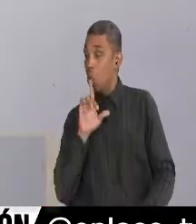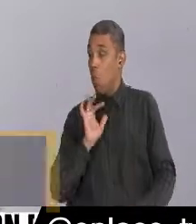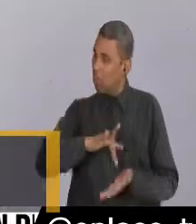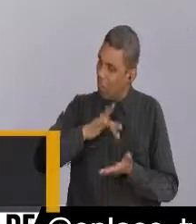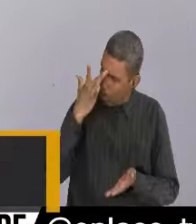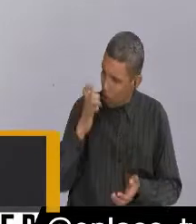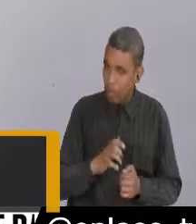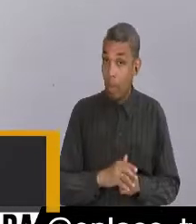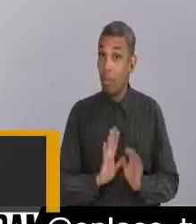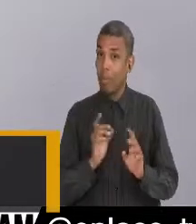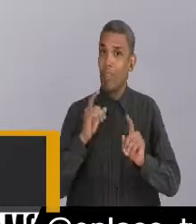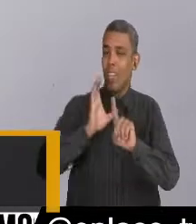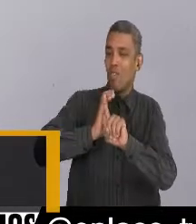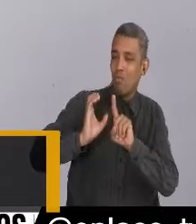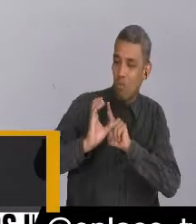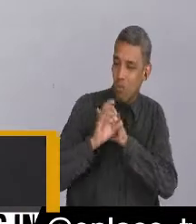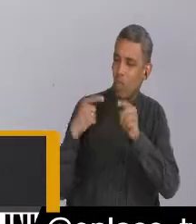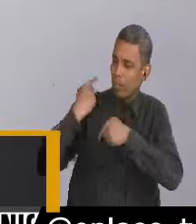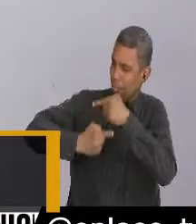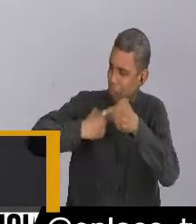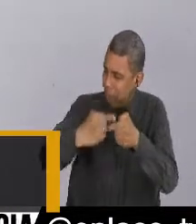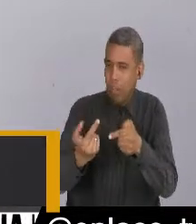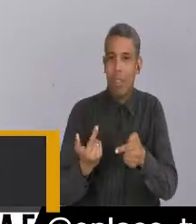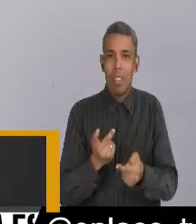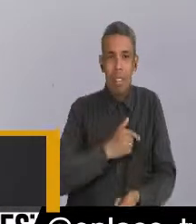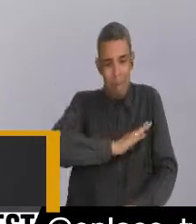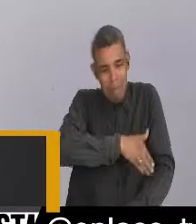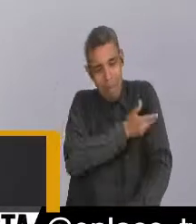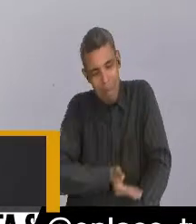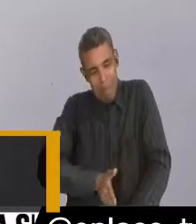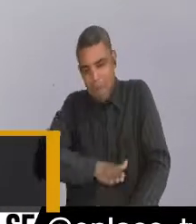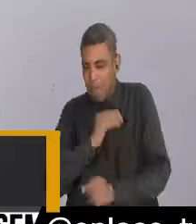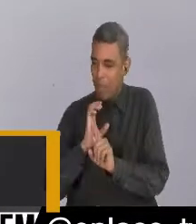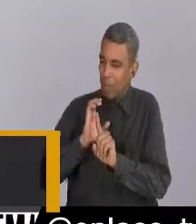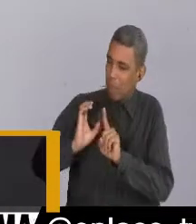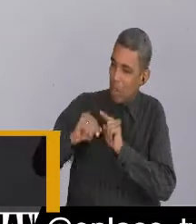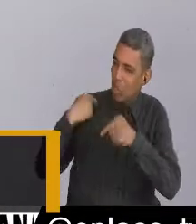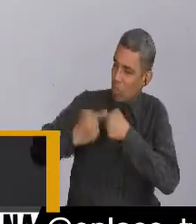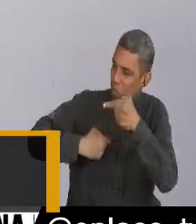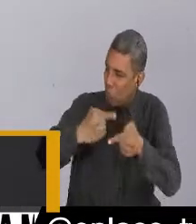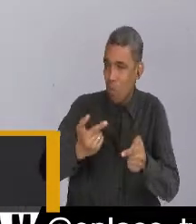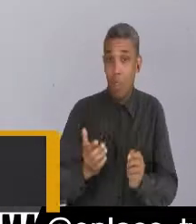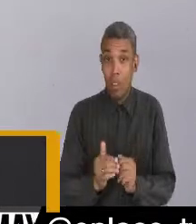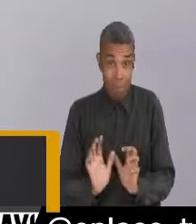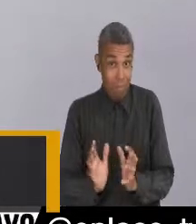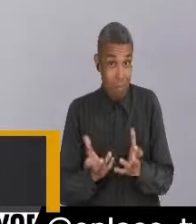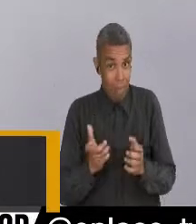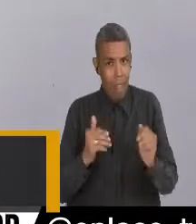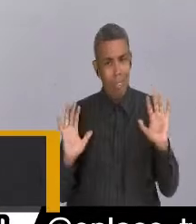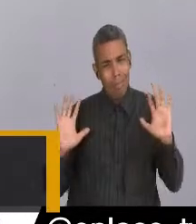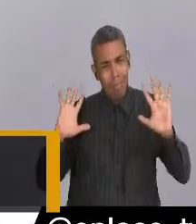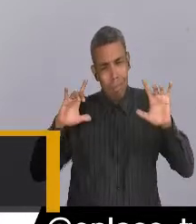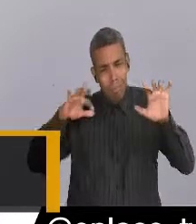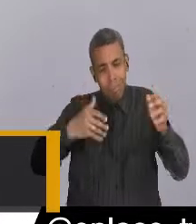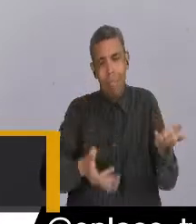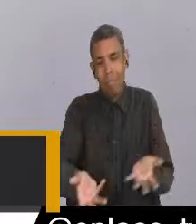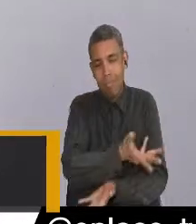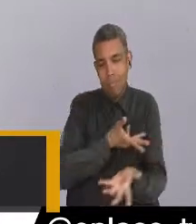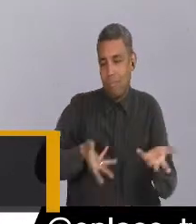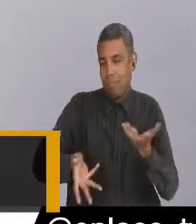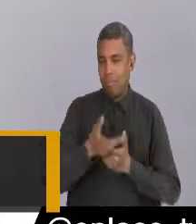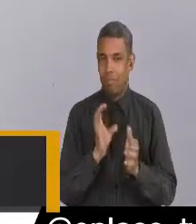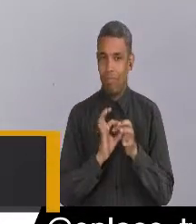tradiciones culturales, nuestra gastronomía, nuestra música, y la idea es que disfrutemos, pues, en paz, en familia. Las actividades son